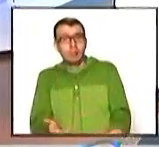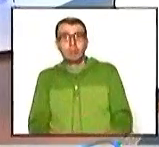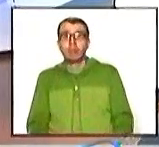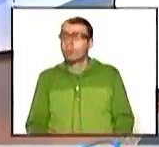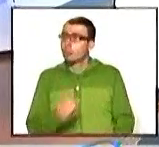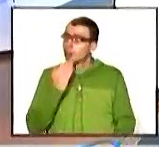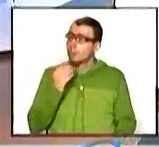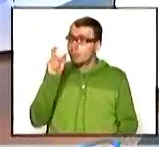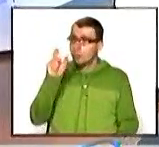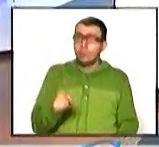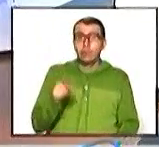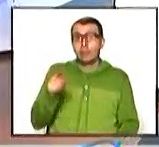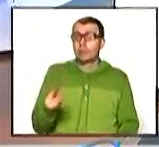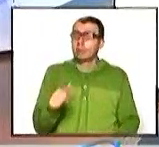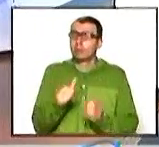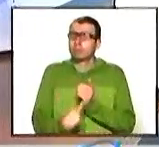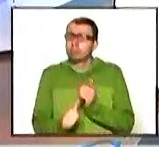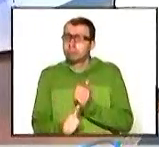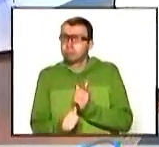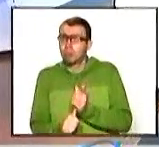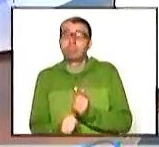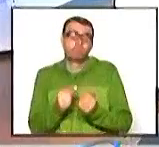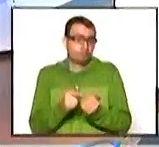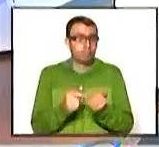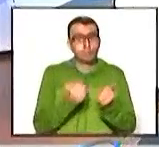salen y tiene que introducirlas de nuevo.